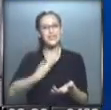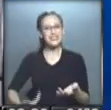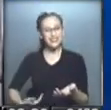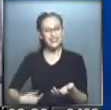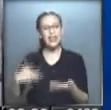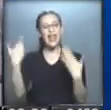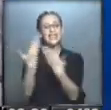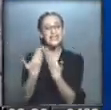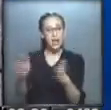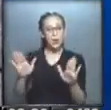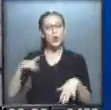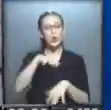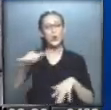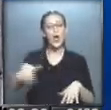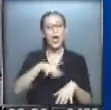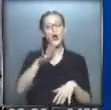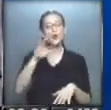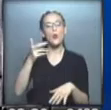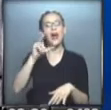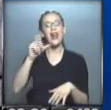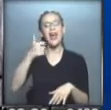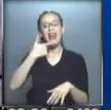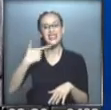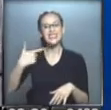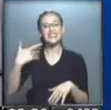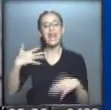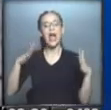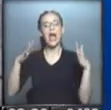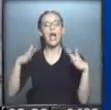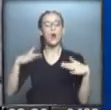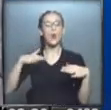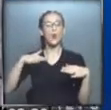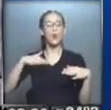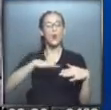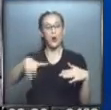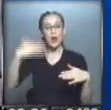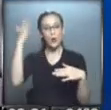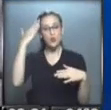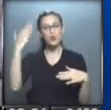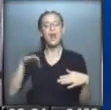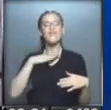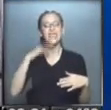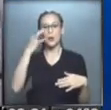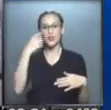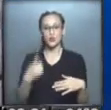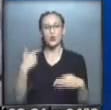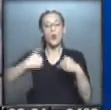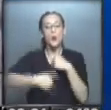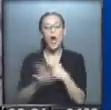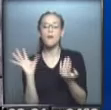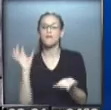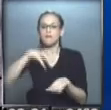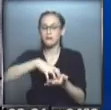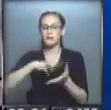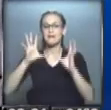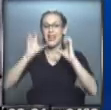que inauguró en el barrio porteño Barracas la Casa de la Cultura Villa 21. Lo interesante de esto es que va a ser sede de la Secretaría de Cultura de la Nación, además